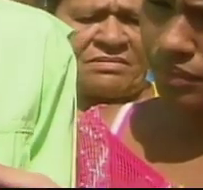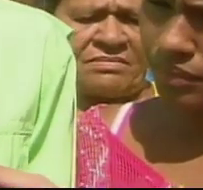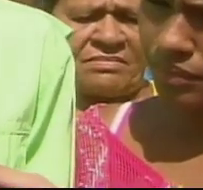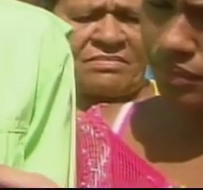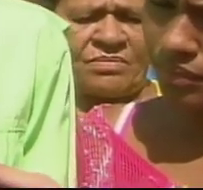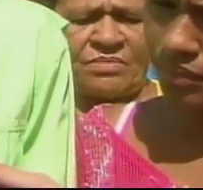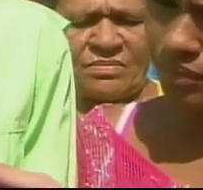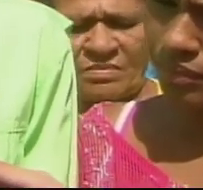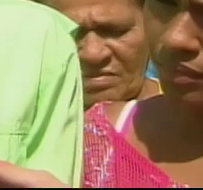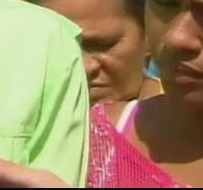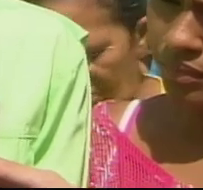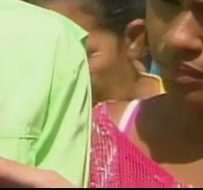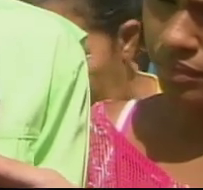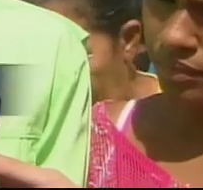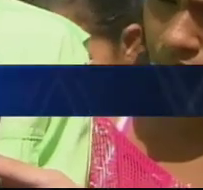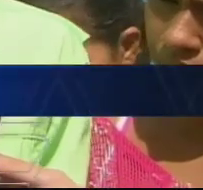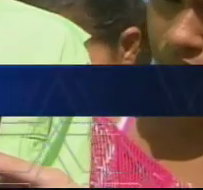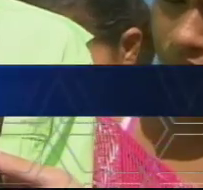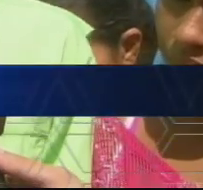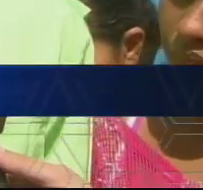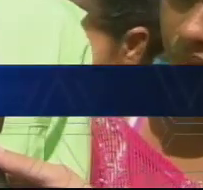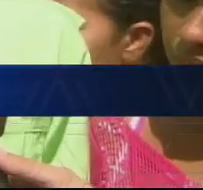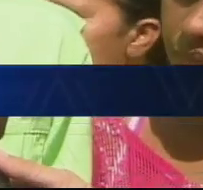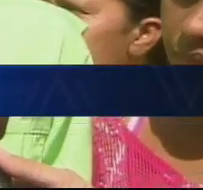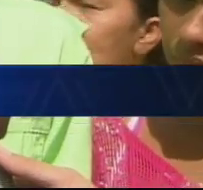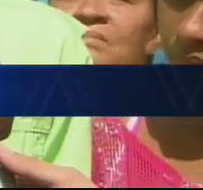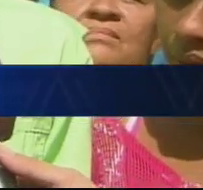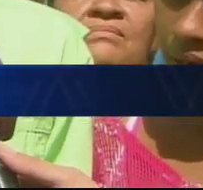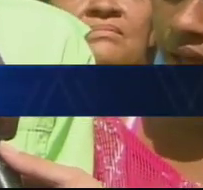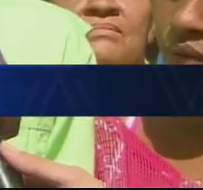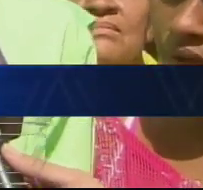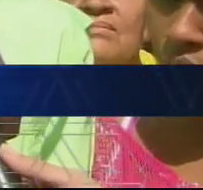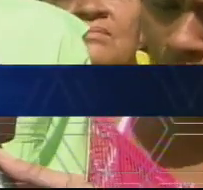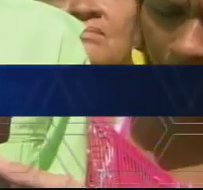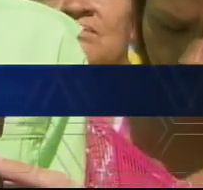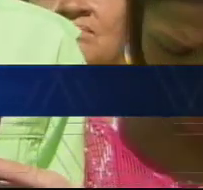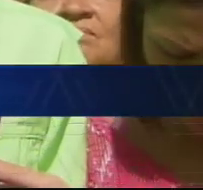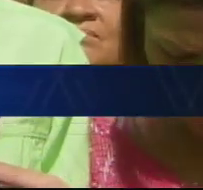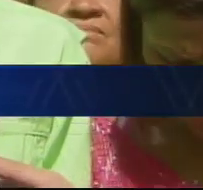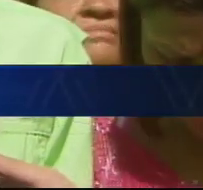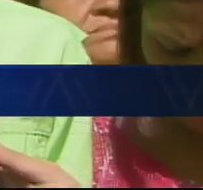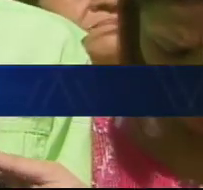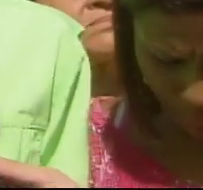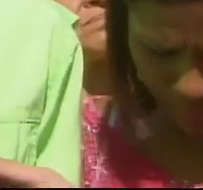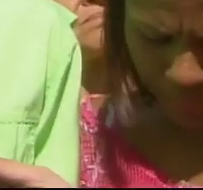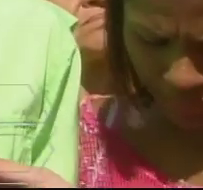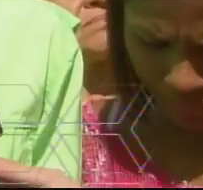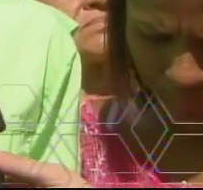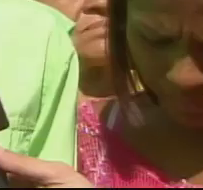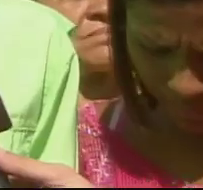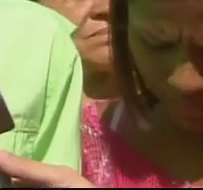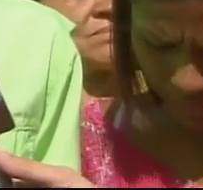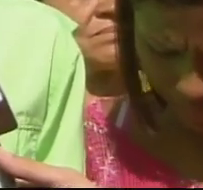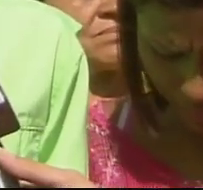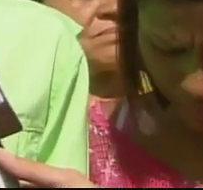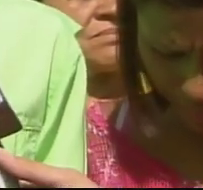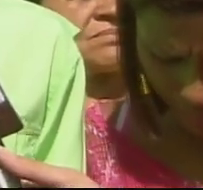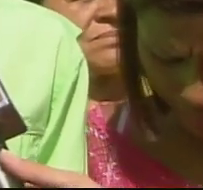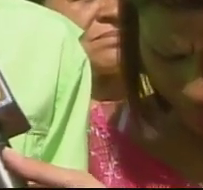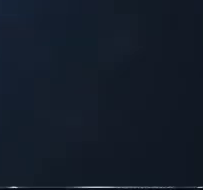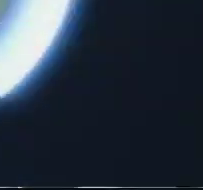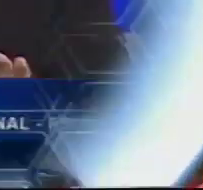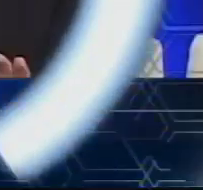Llamado gobernador Enrique Capriles espera que Ejecutivo Nacional tome acciones contundentes para enfrentar crisis económica.